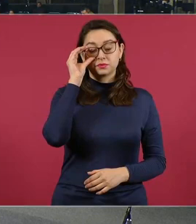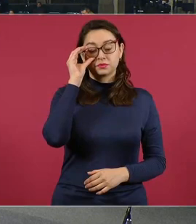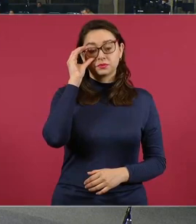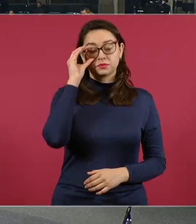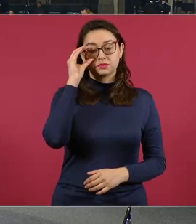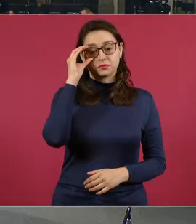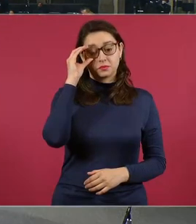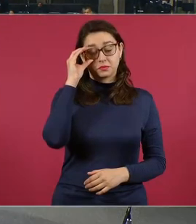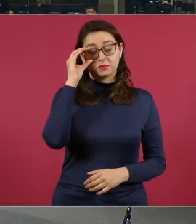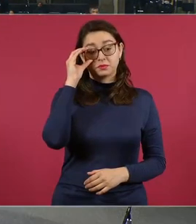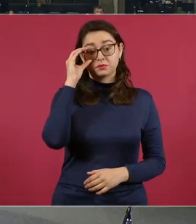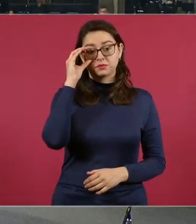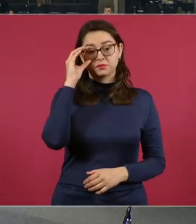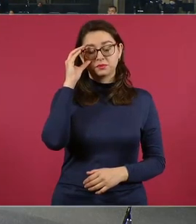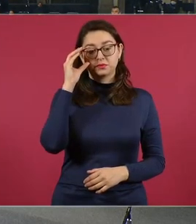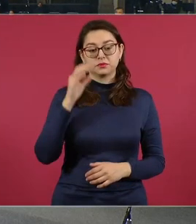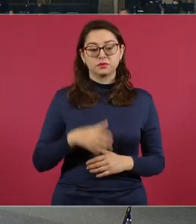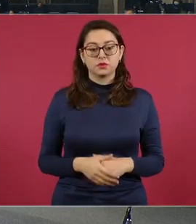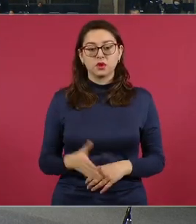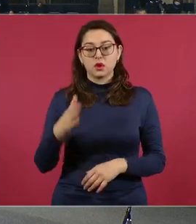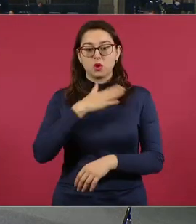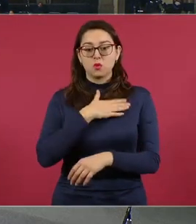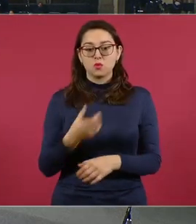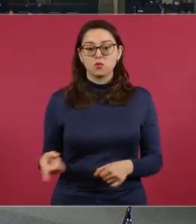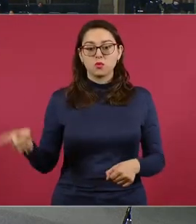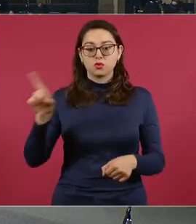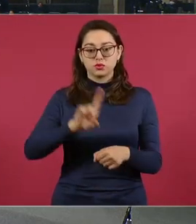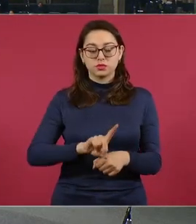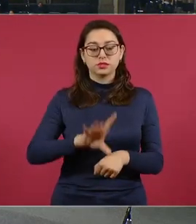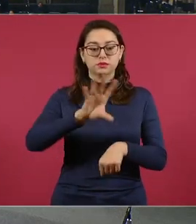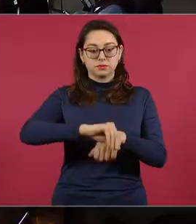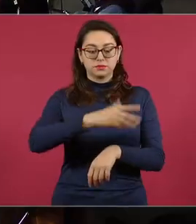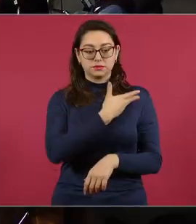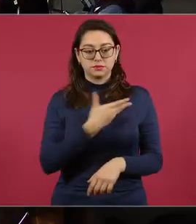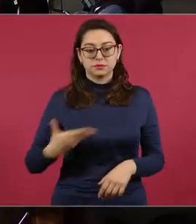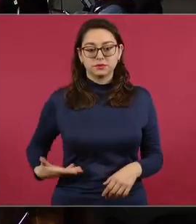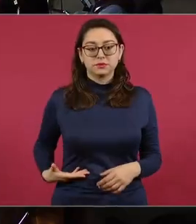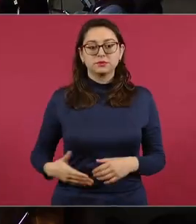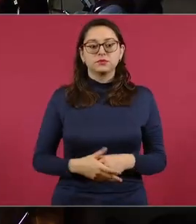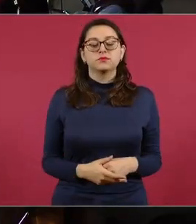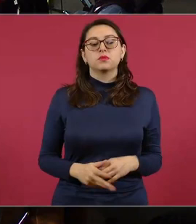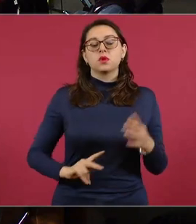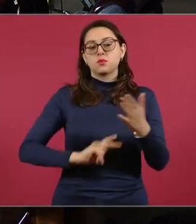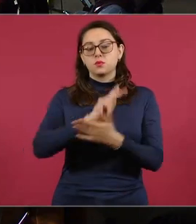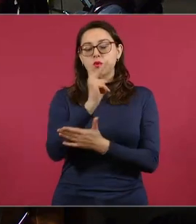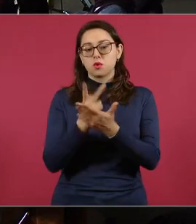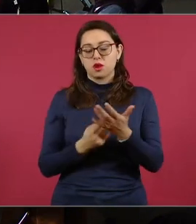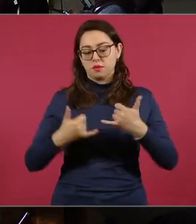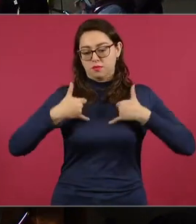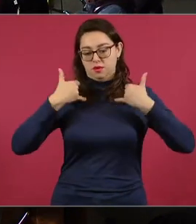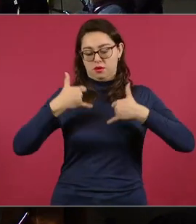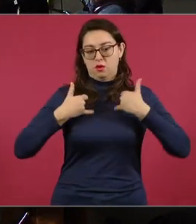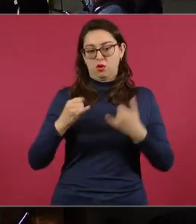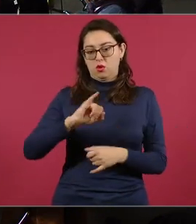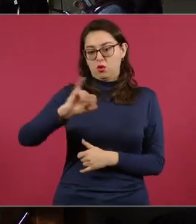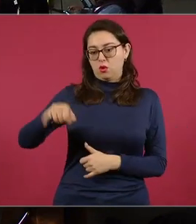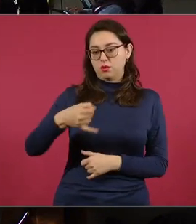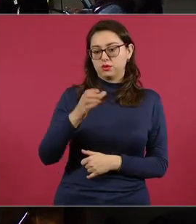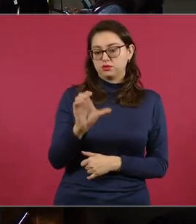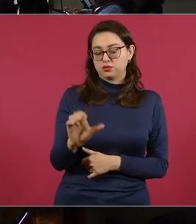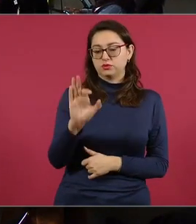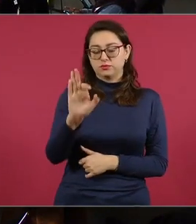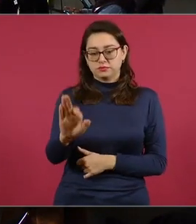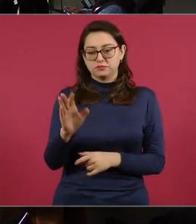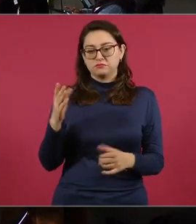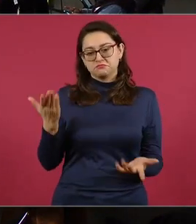Muy buenos días. Con su permiso, presidente, en lo que respecta al programa Jóvenes Construyendo el Futuro, dirigido a mujeres y hombres jóvenes